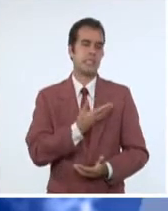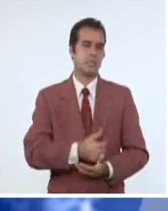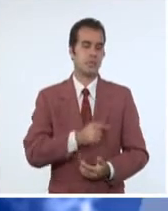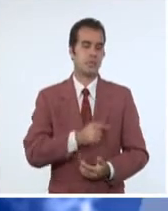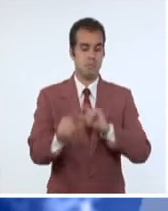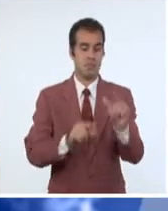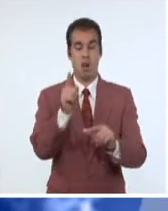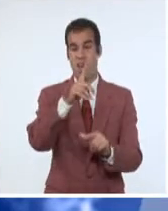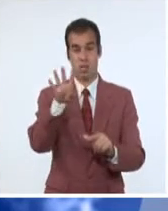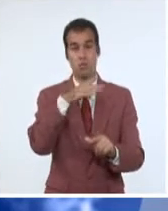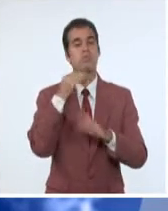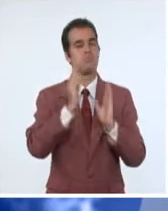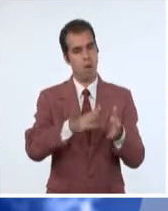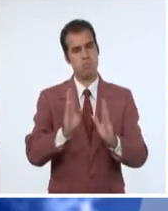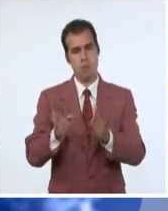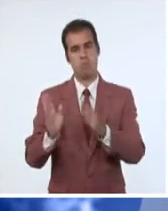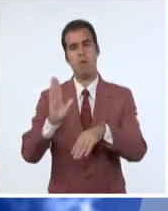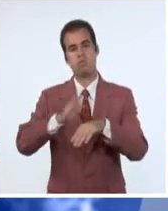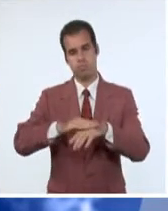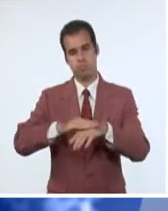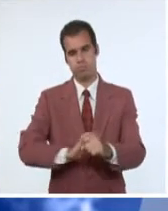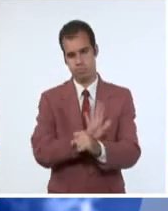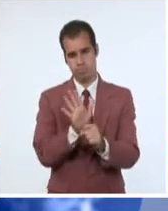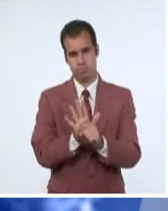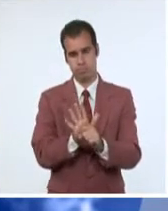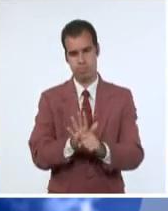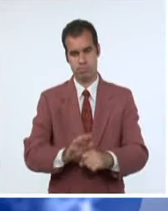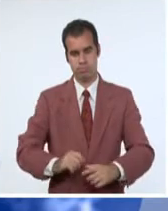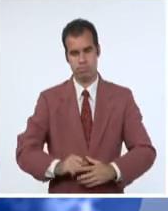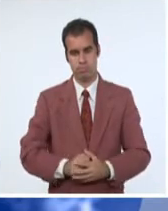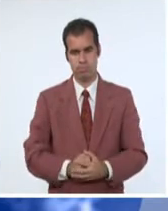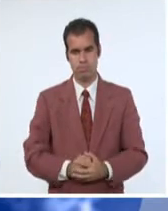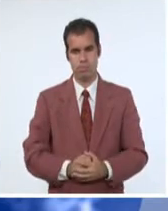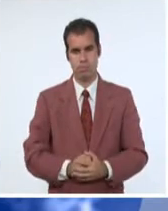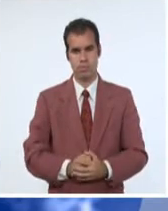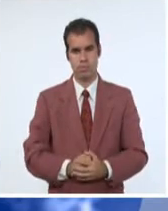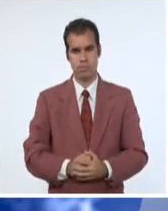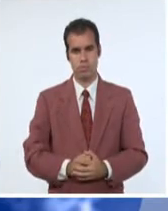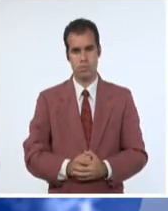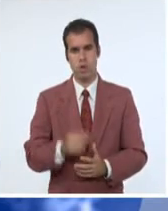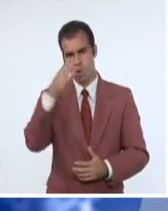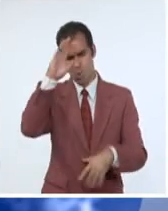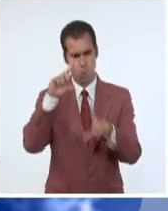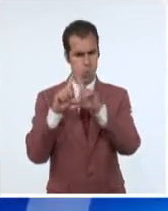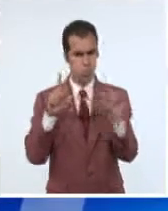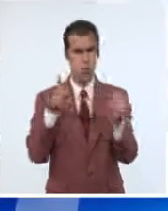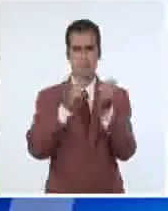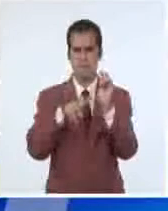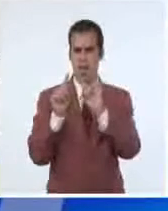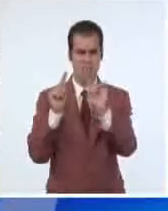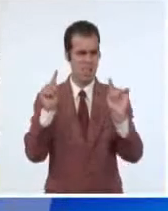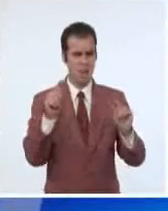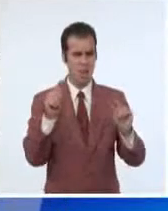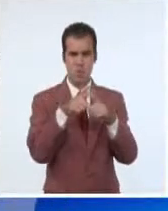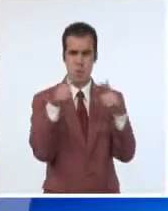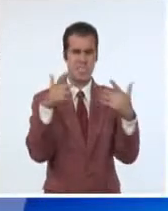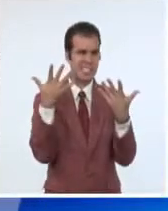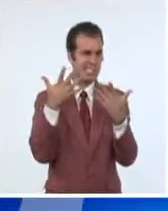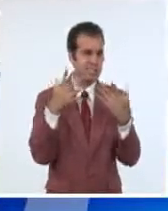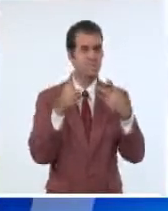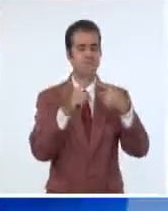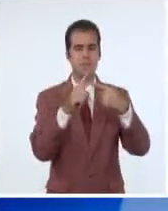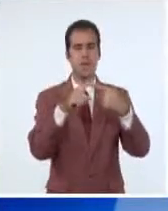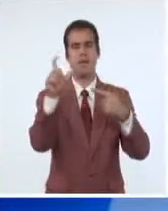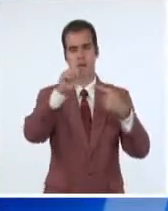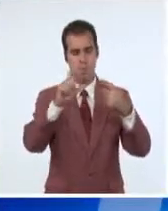14 decesos como consecuencia de la enfermedad. Las provincias con mayor número de contagios son Camagüey, Santi